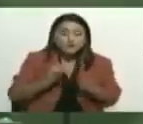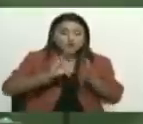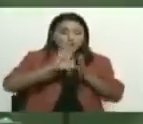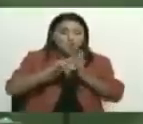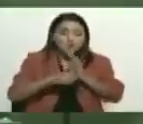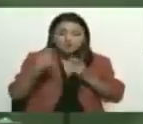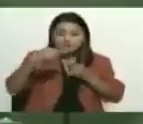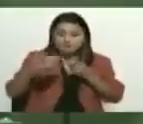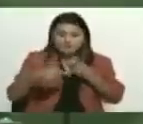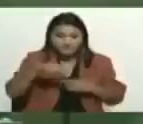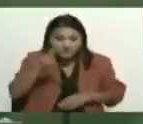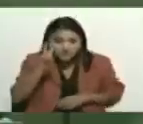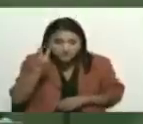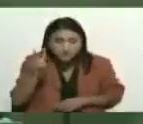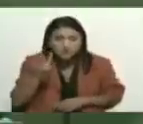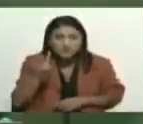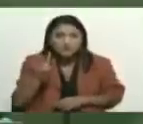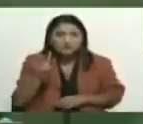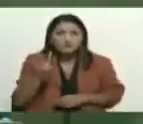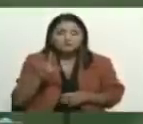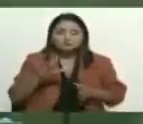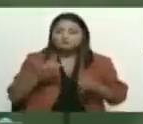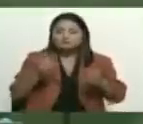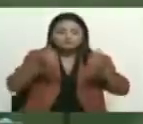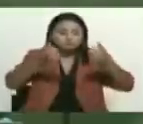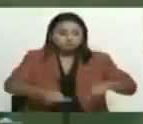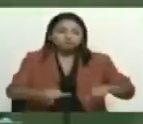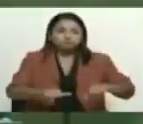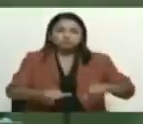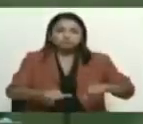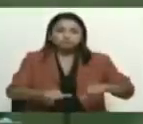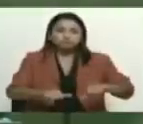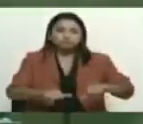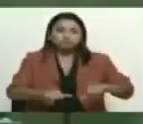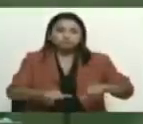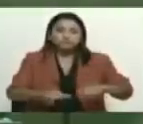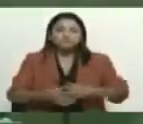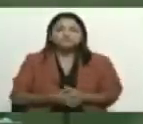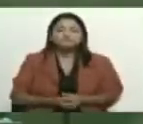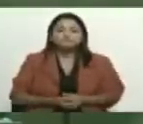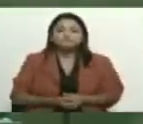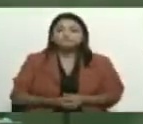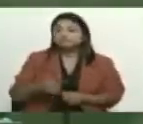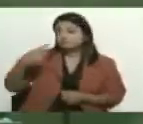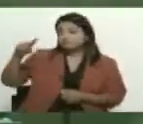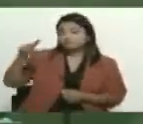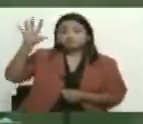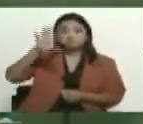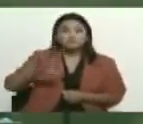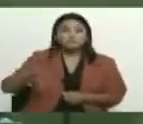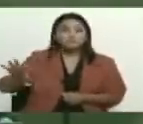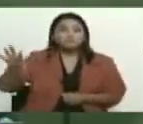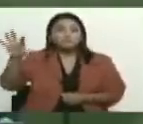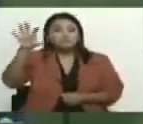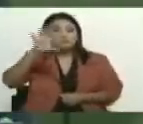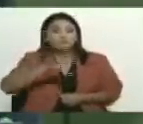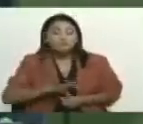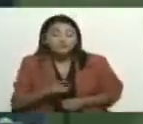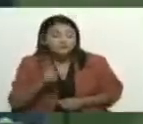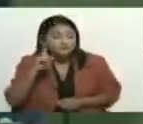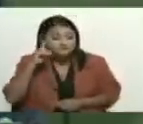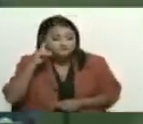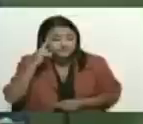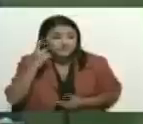activos y bienes nacionales, han fracasado estrepitosamente. Decenas de países asumieron una posición insensata y